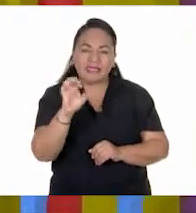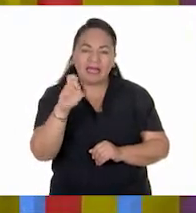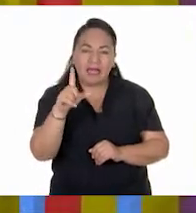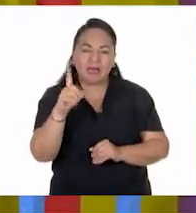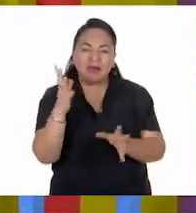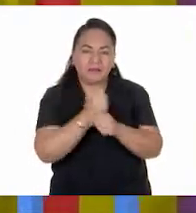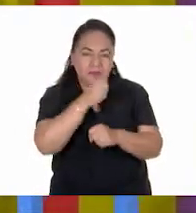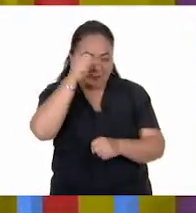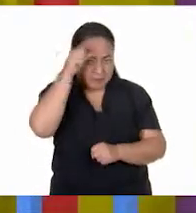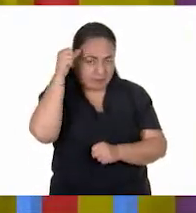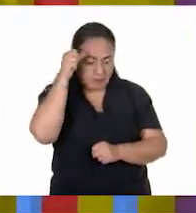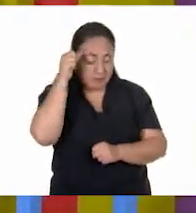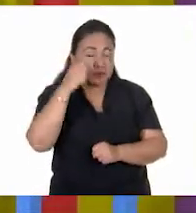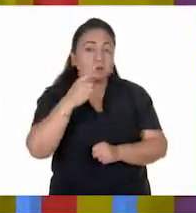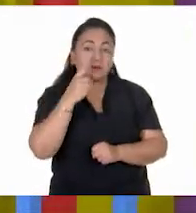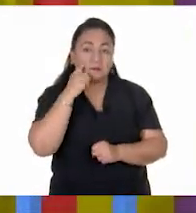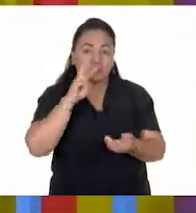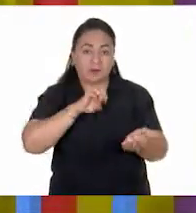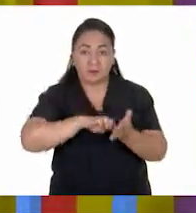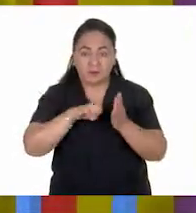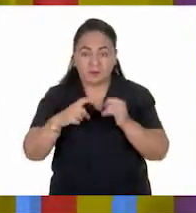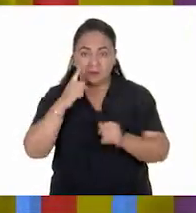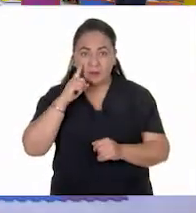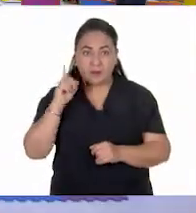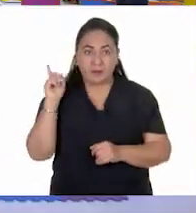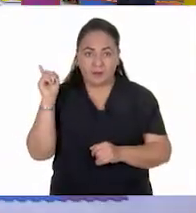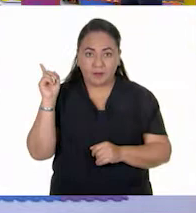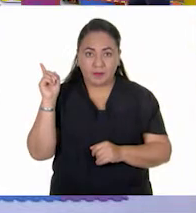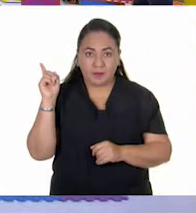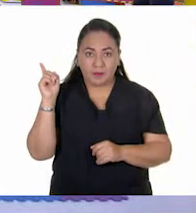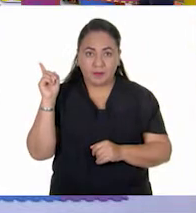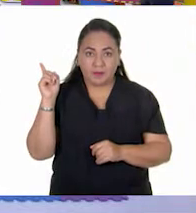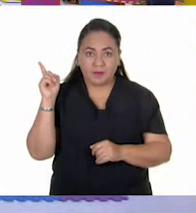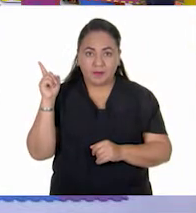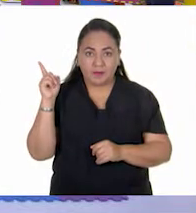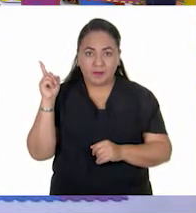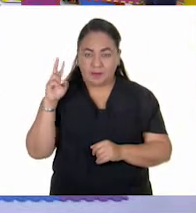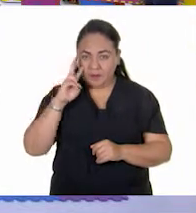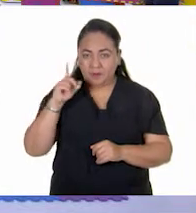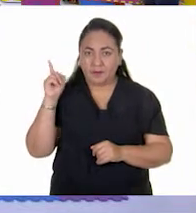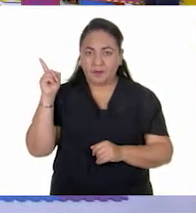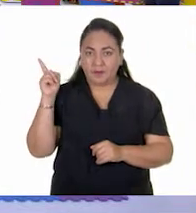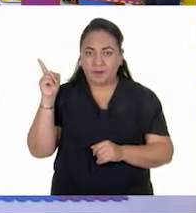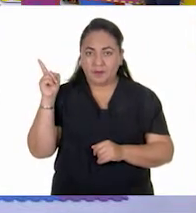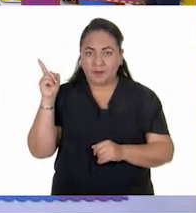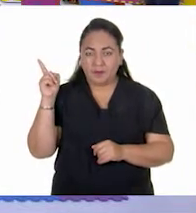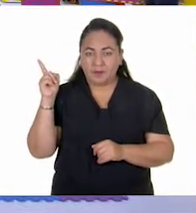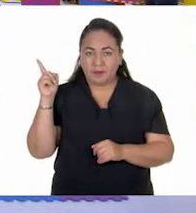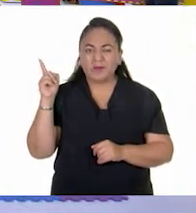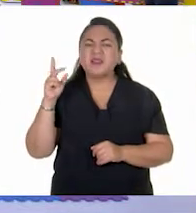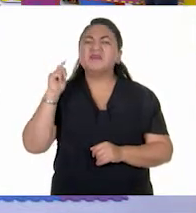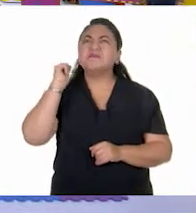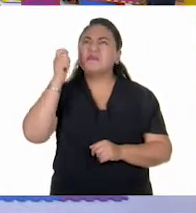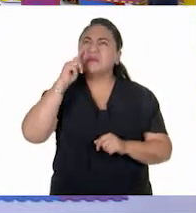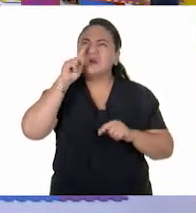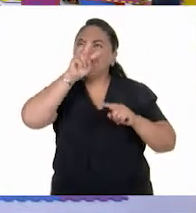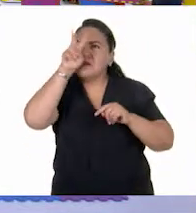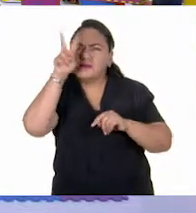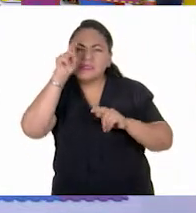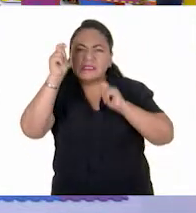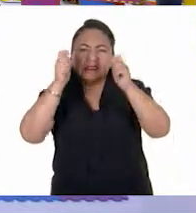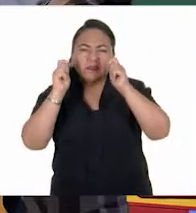en su pantalla aparece el lugar donde él vive. Obsérvalo, Pili, y descríbeles a los niños qué puedes